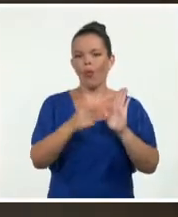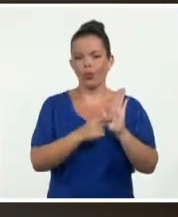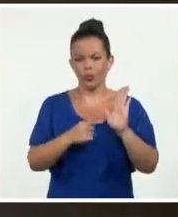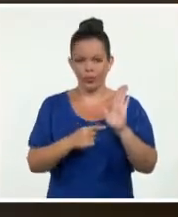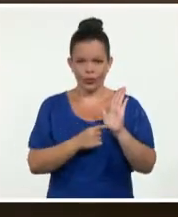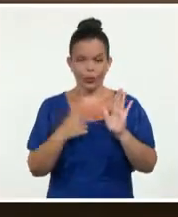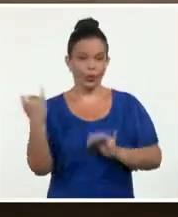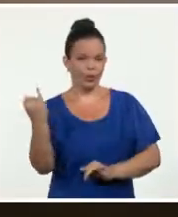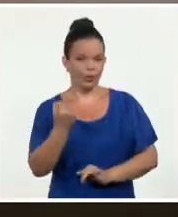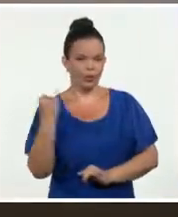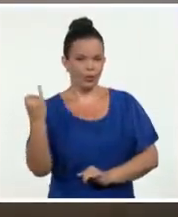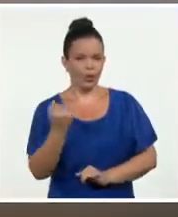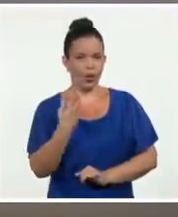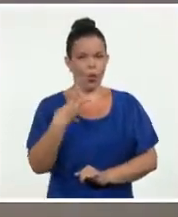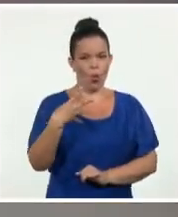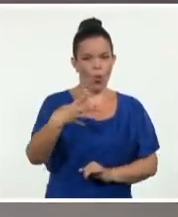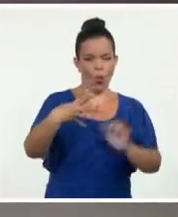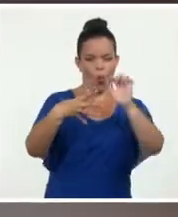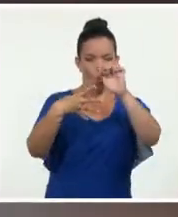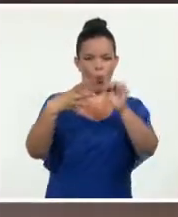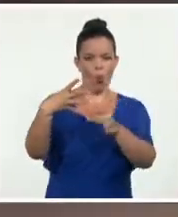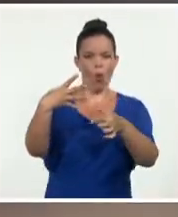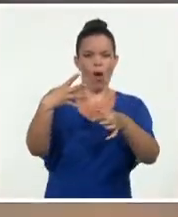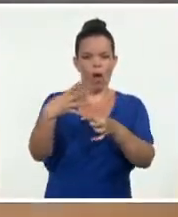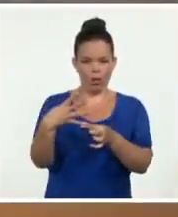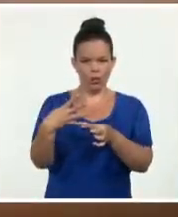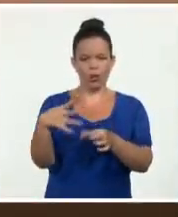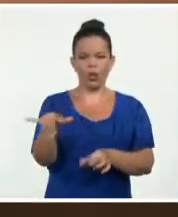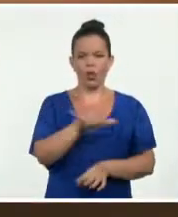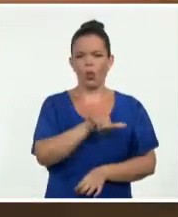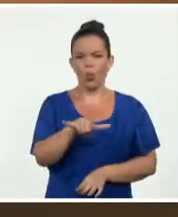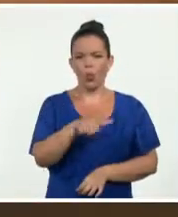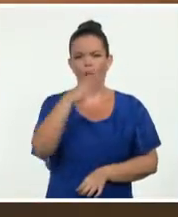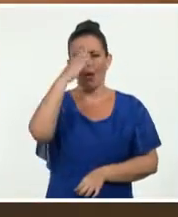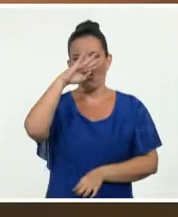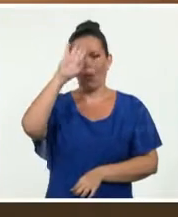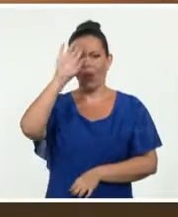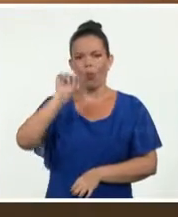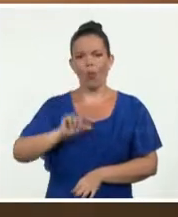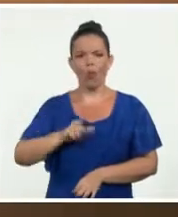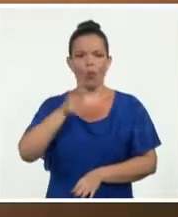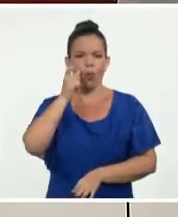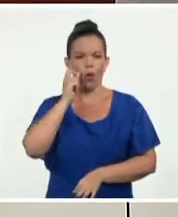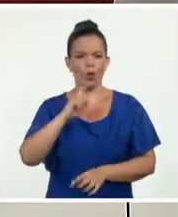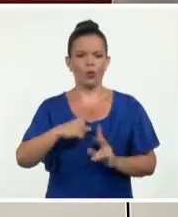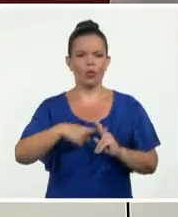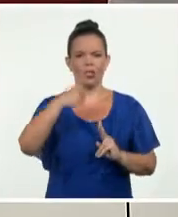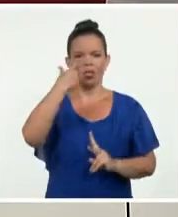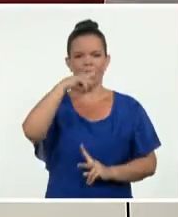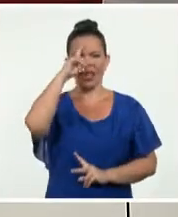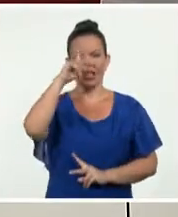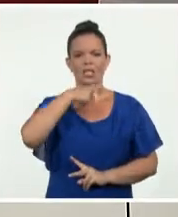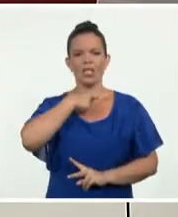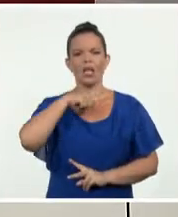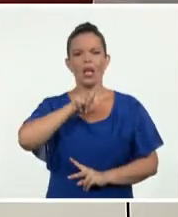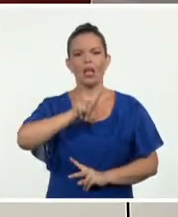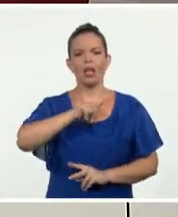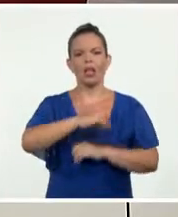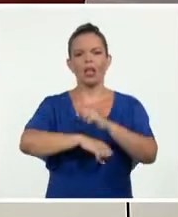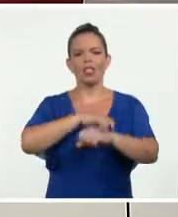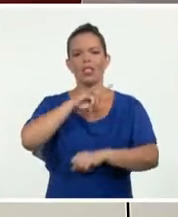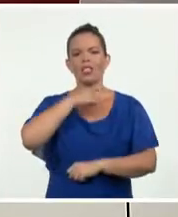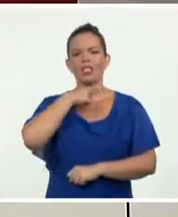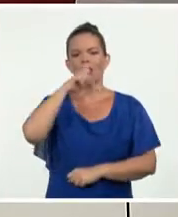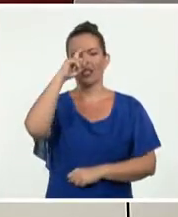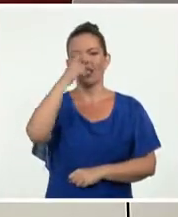El cuarto puesto del certamen correspondió al también cubano gran maestro Yacer Quesada. Y gracias al colega